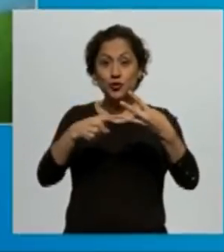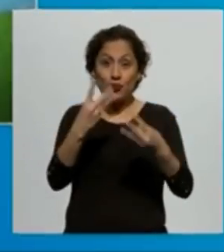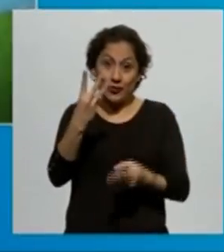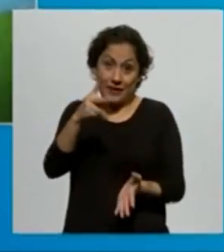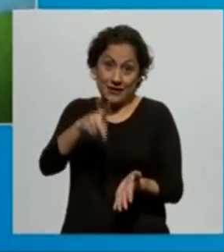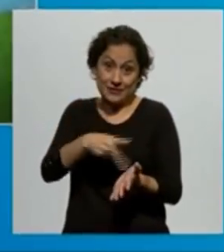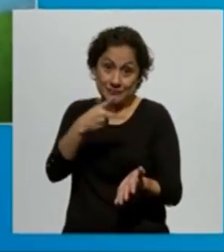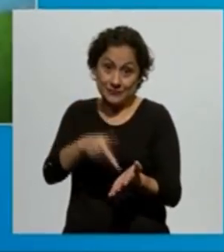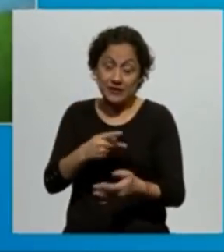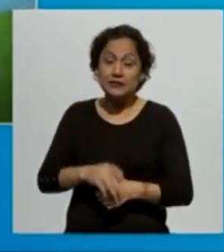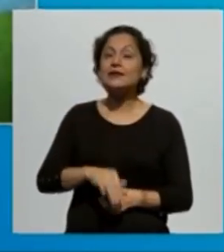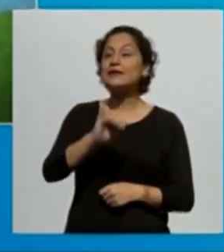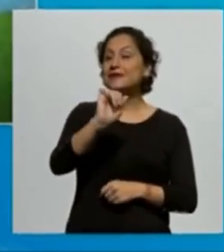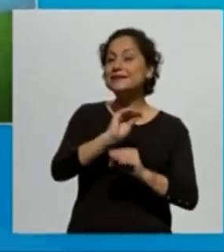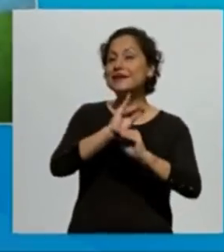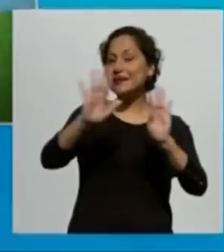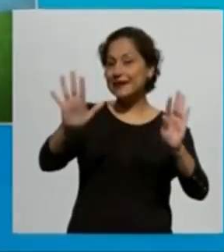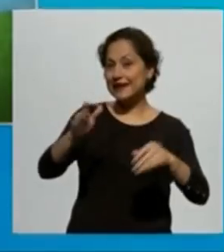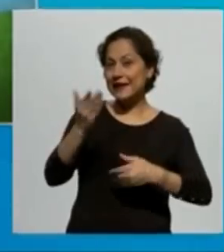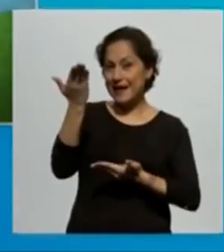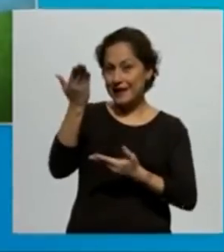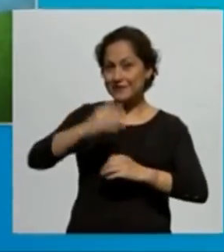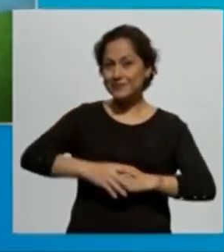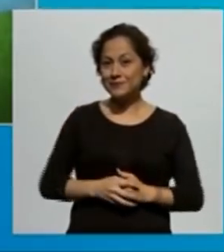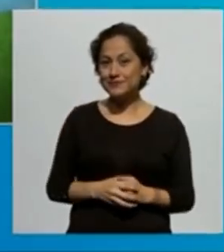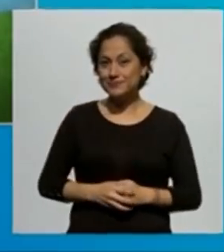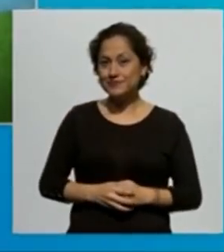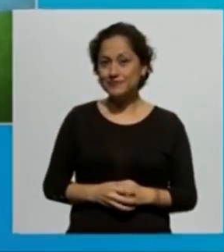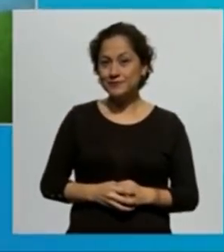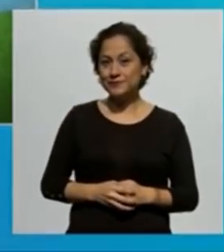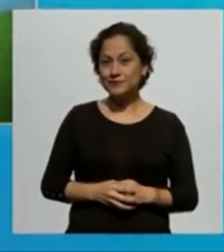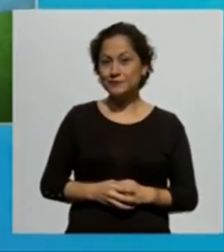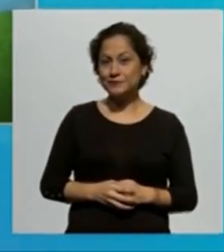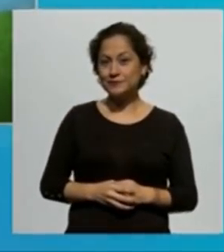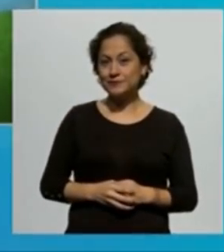Claro. 8 por 3 da